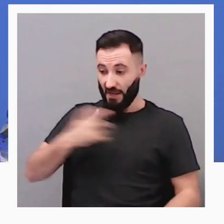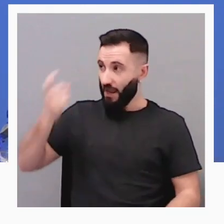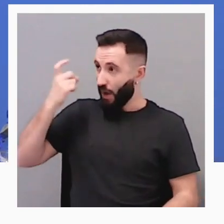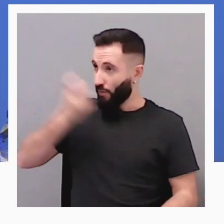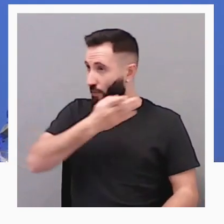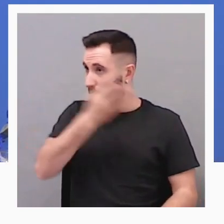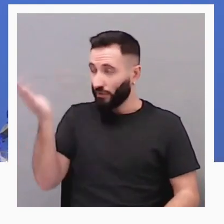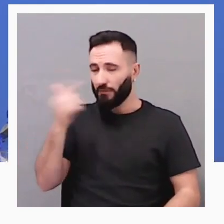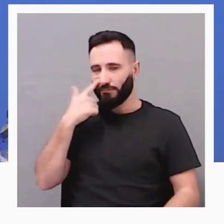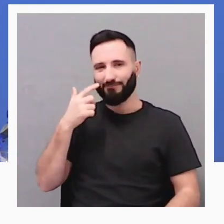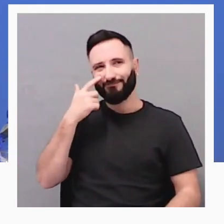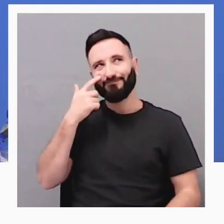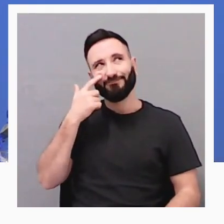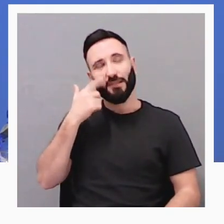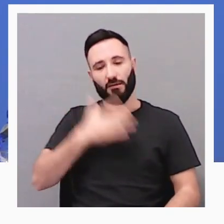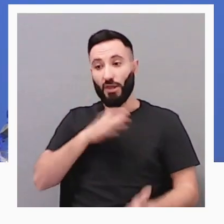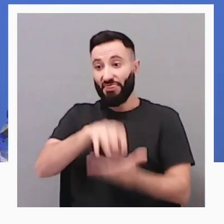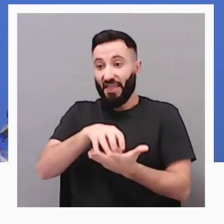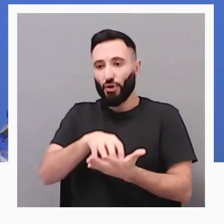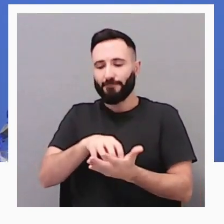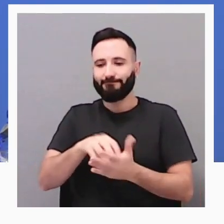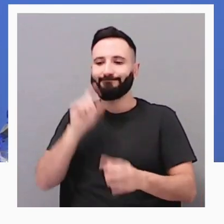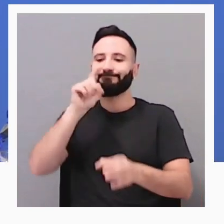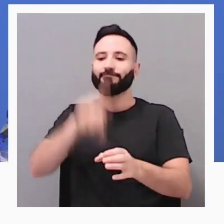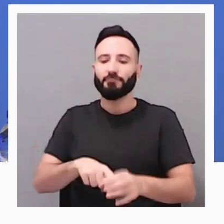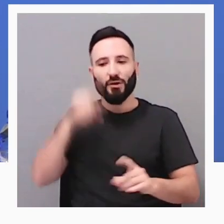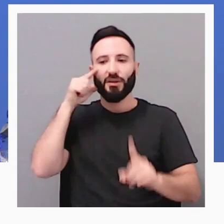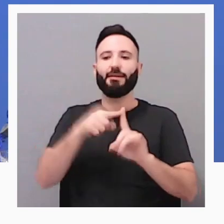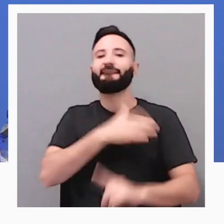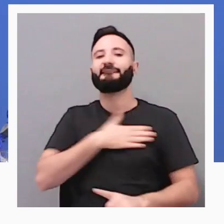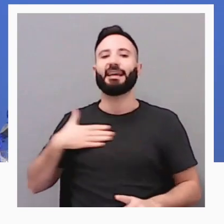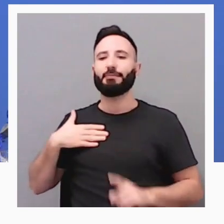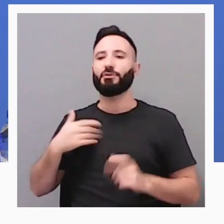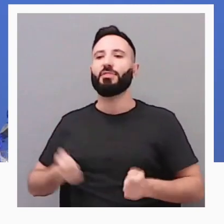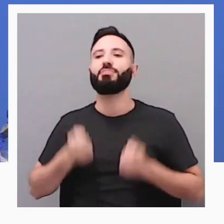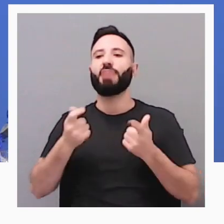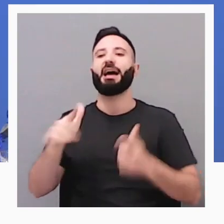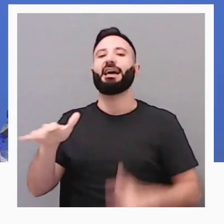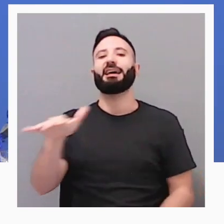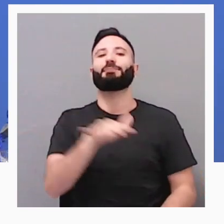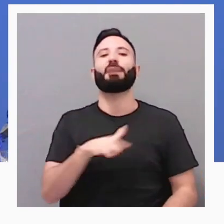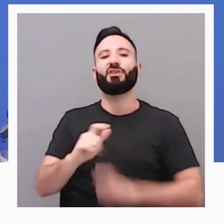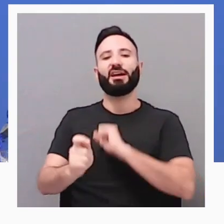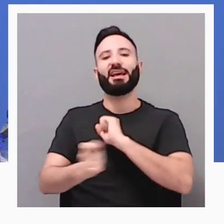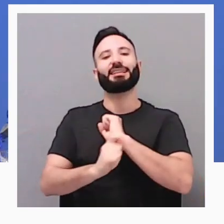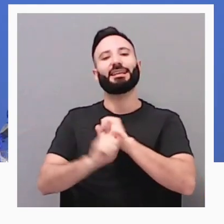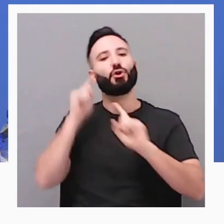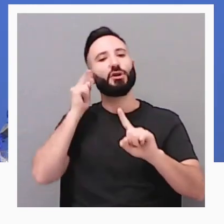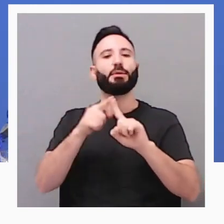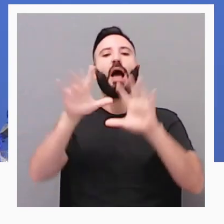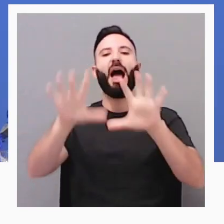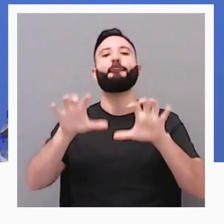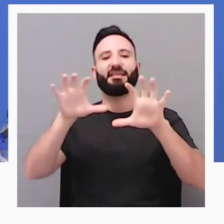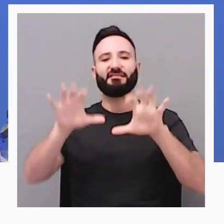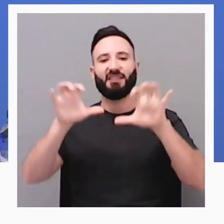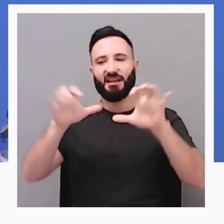encuentre en nuestro centro eso que nosotros queremos llamar como un espacio estratégico de aprendizaje. No se trata de que